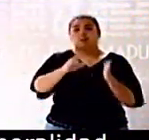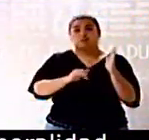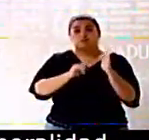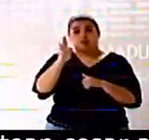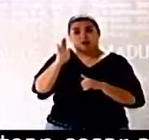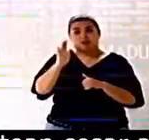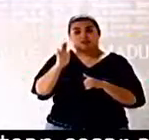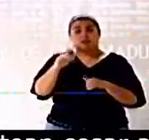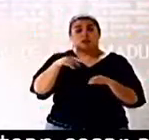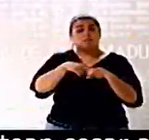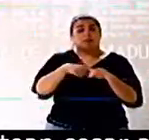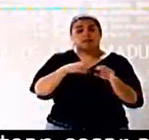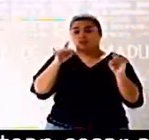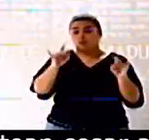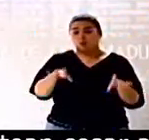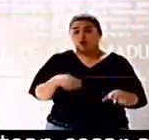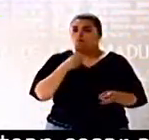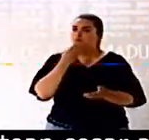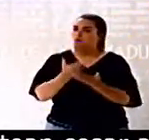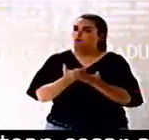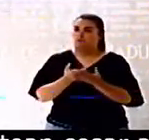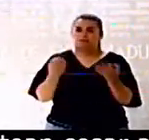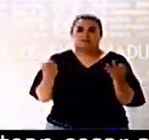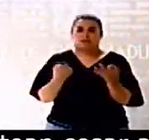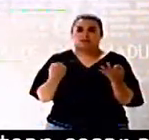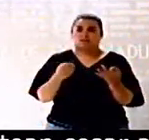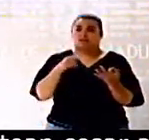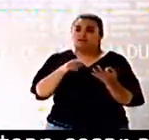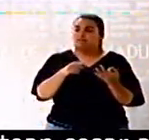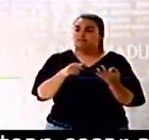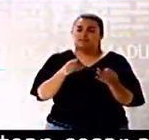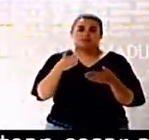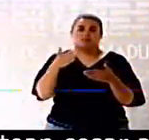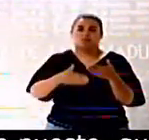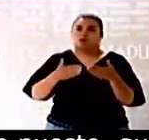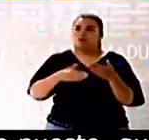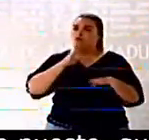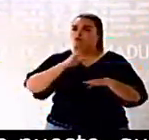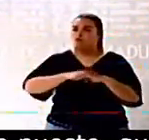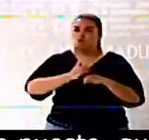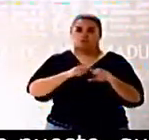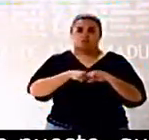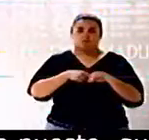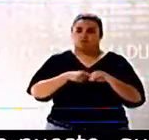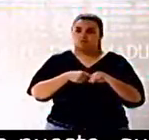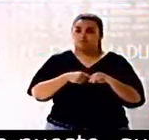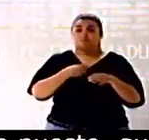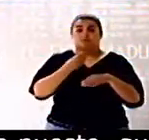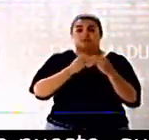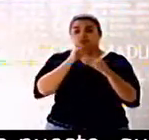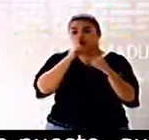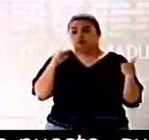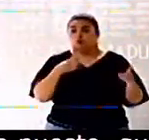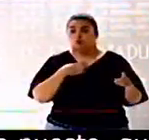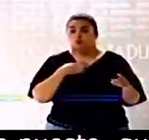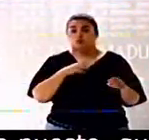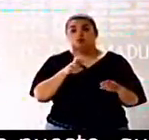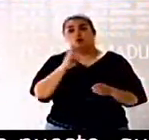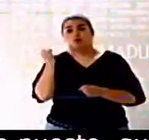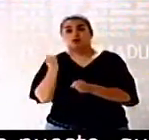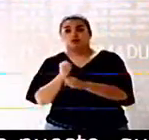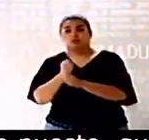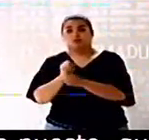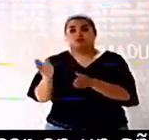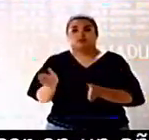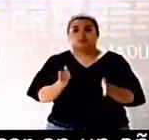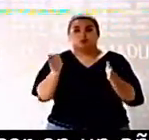un mismo puesto. Propone que los organismos, bueno, pues no cubran ese plazo de vacante, que no lo puedan hacer en un año con otro trabajador eventual. No